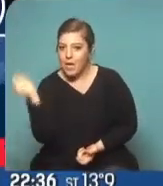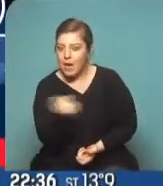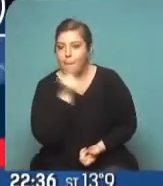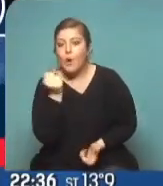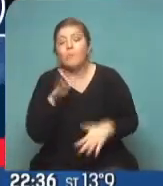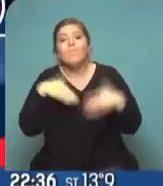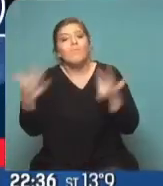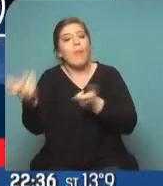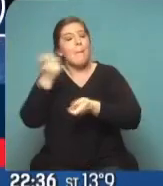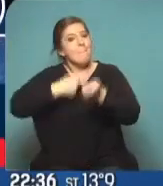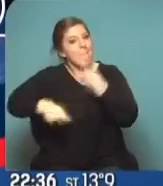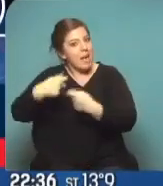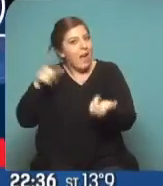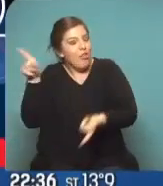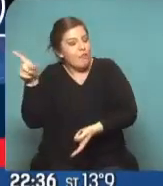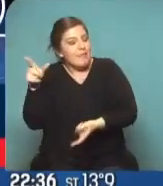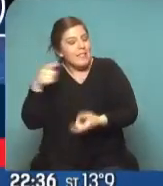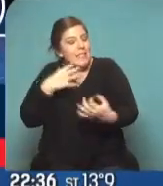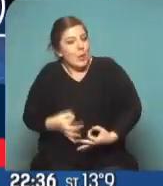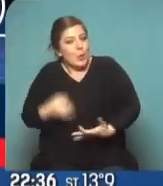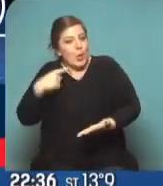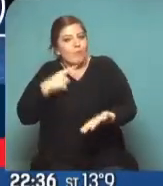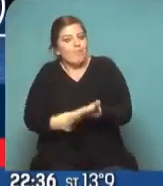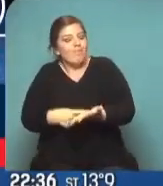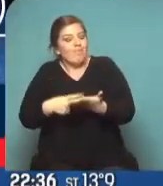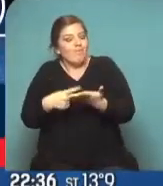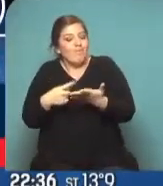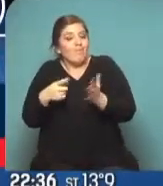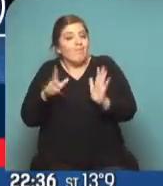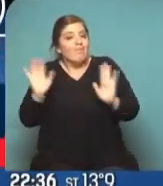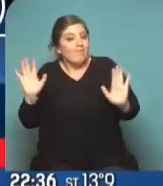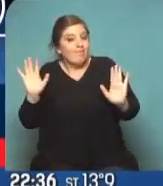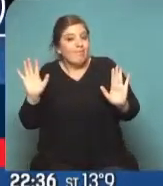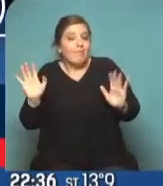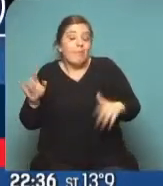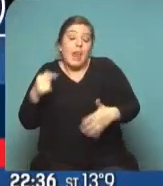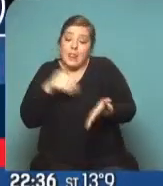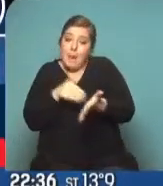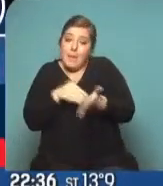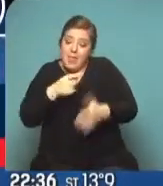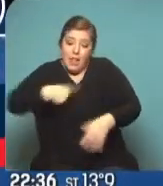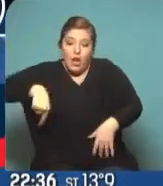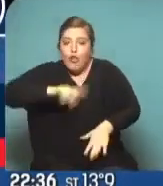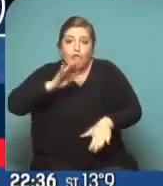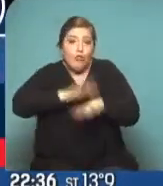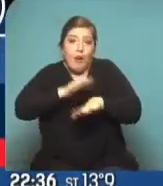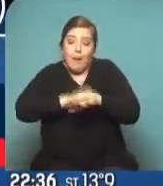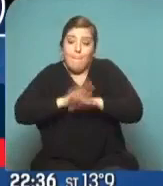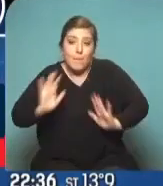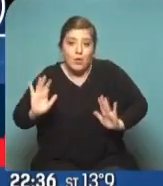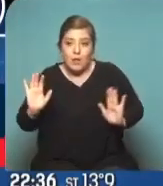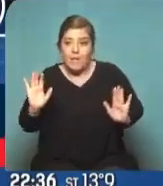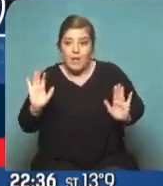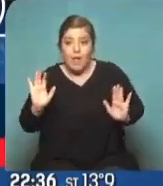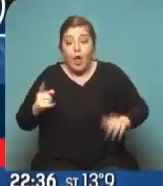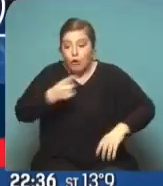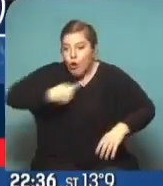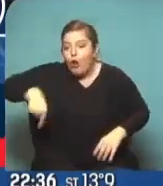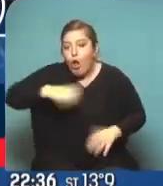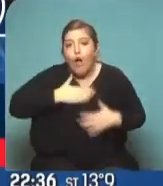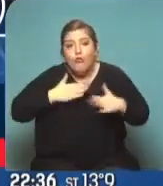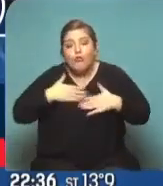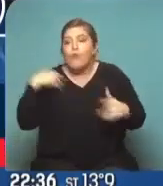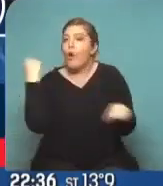el mercado va a tener una posición, bueno, depende de cada uno de nosotros qué es lo que hagamos y qué responsabilidad tengamos. De nuestra parte vamos a seguir